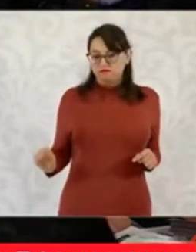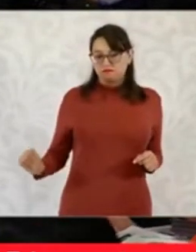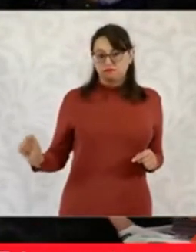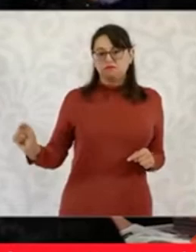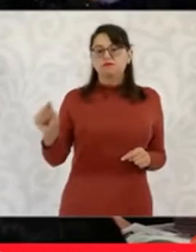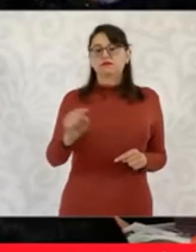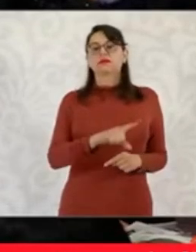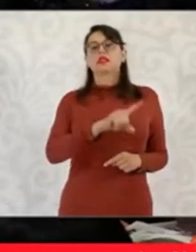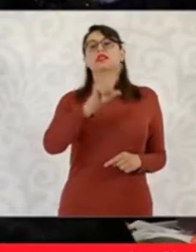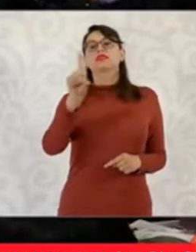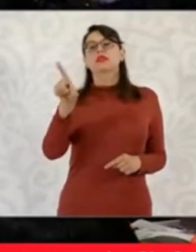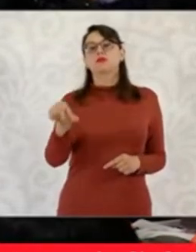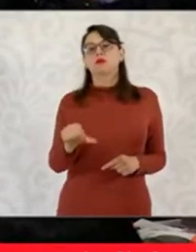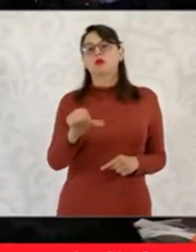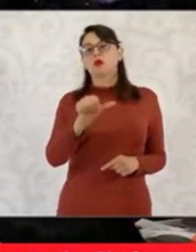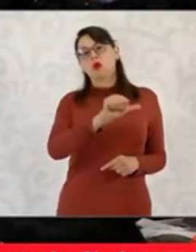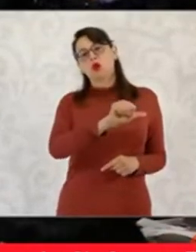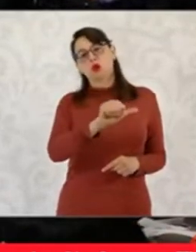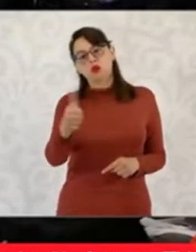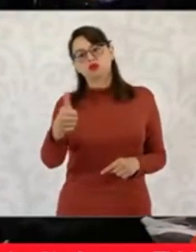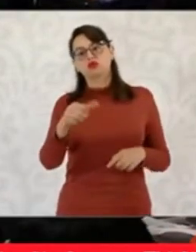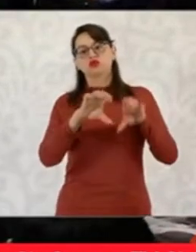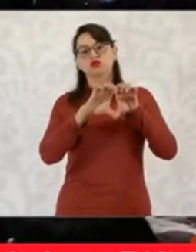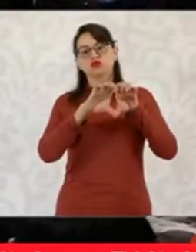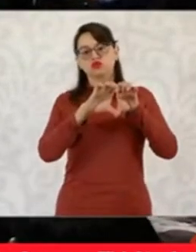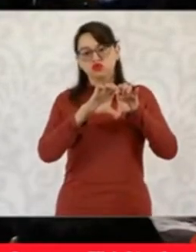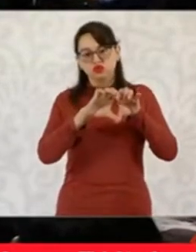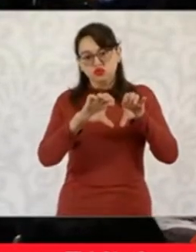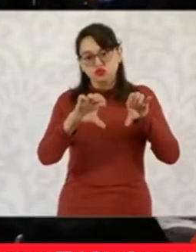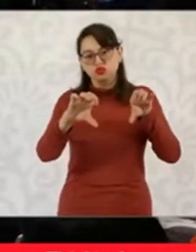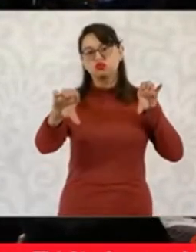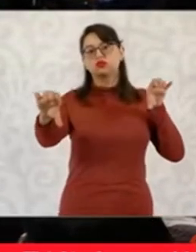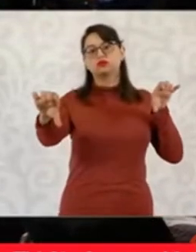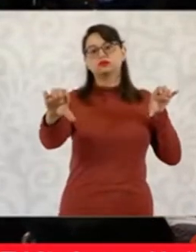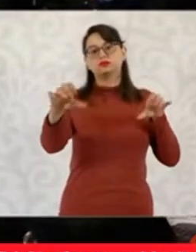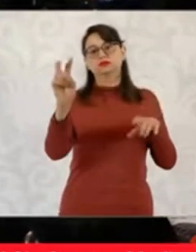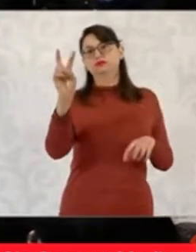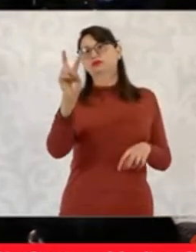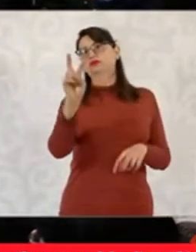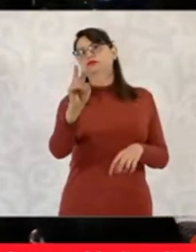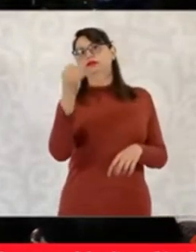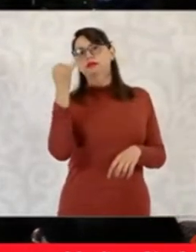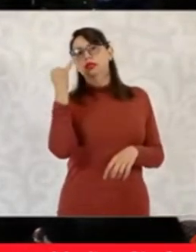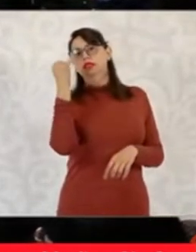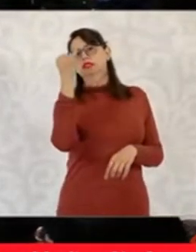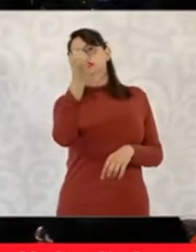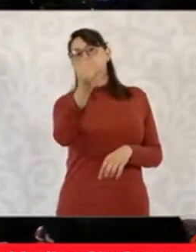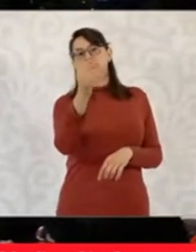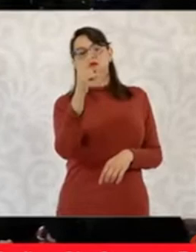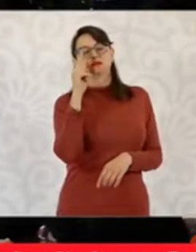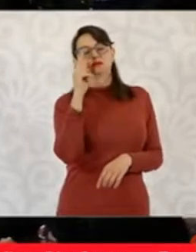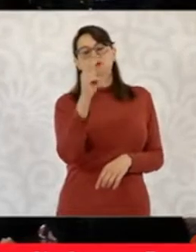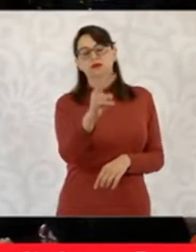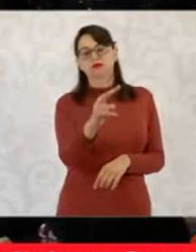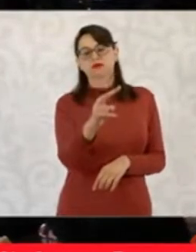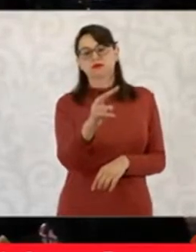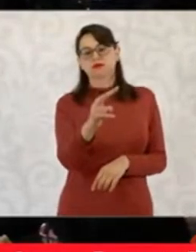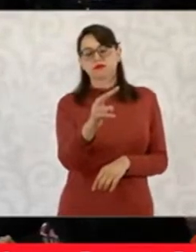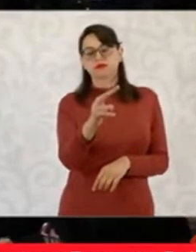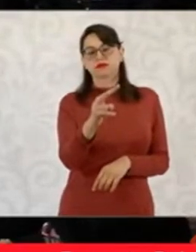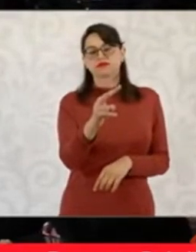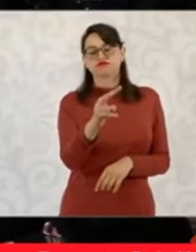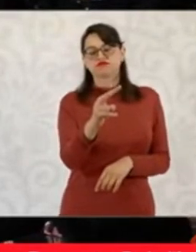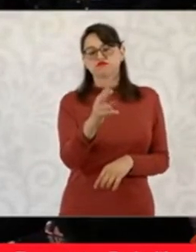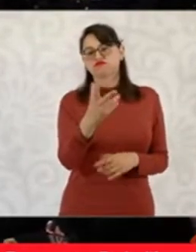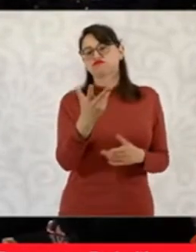más adelante hay una estructura tubular que, bueno, como a la distancia estábamos viendo o estaba yo viendo, se veía